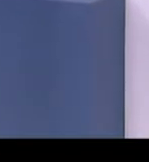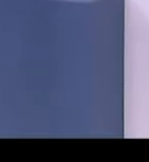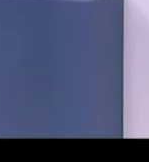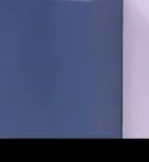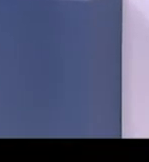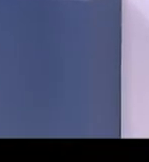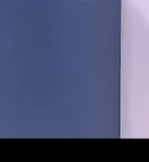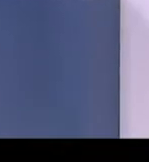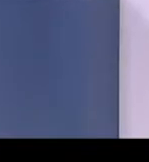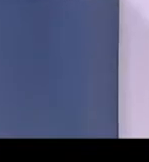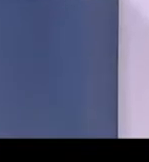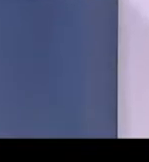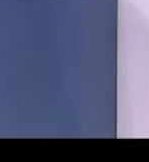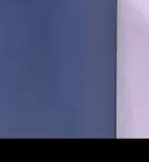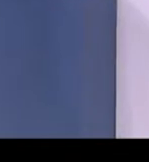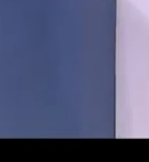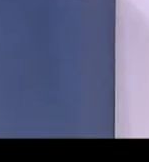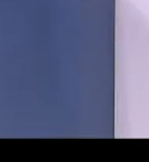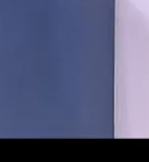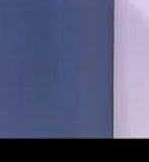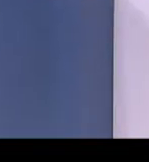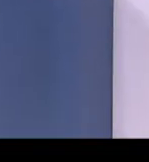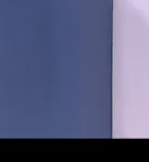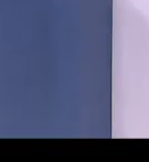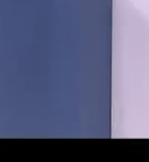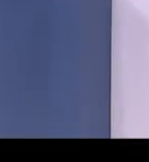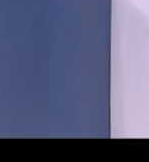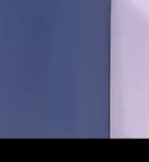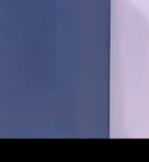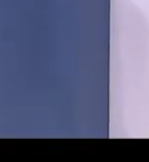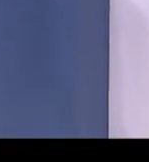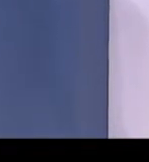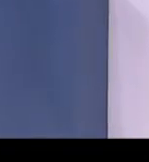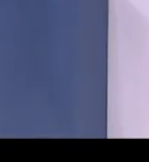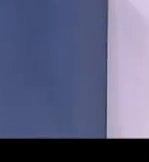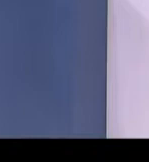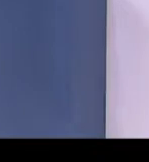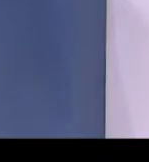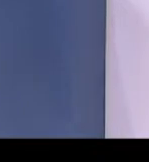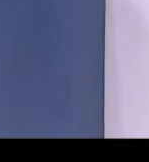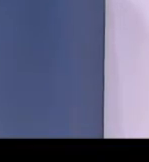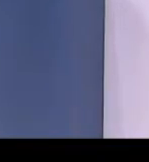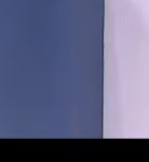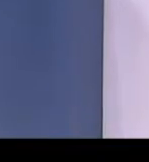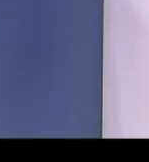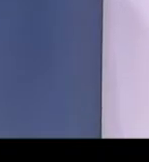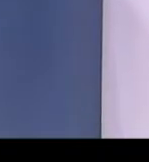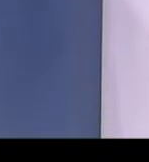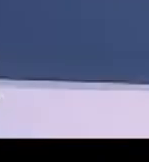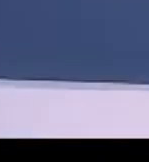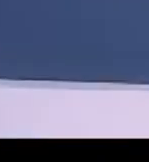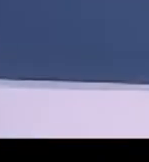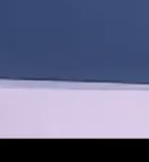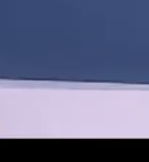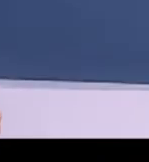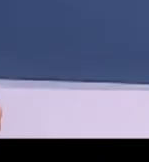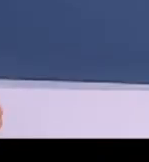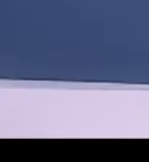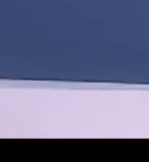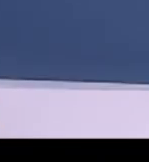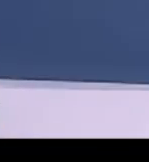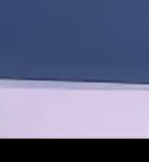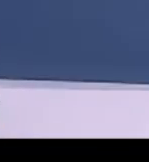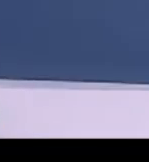Fernández Talamantes, director del documental Mexicanos de Bronce, que se estrena el día de mañana en nuestro país. Primero